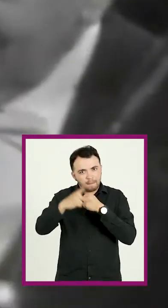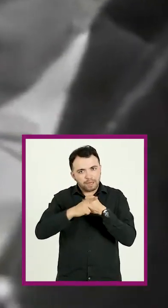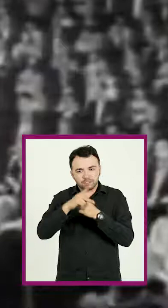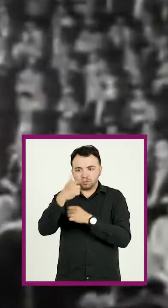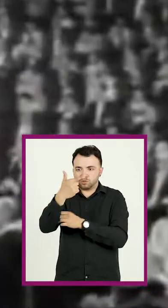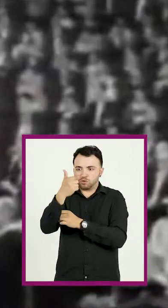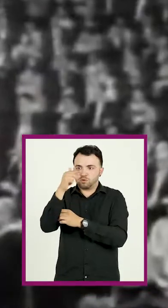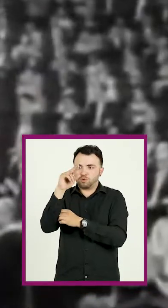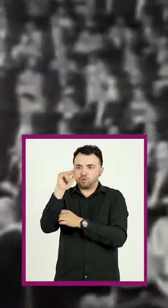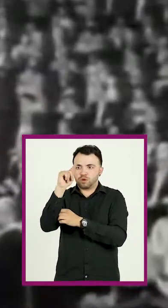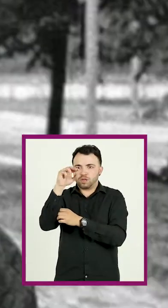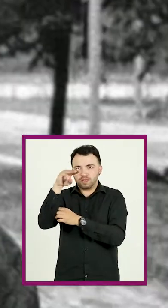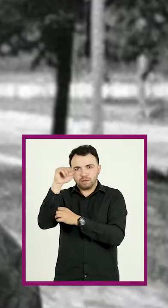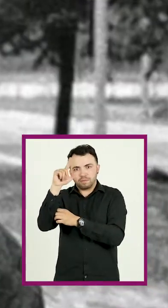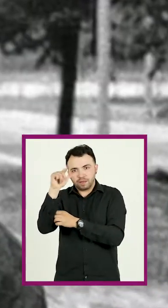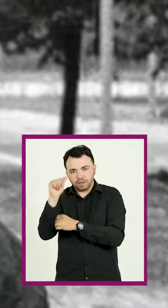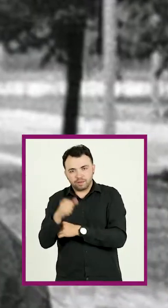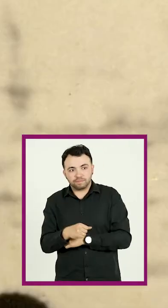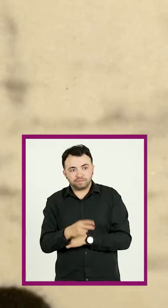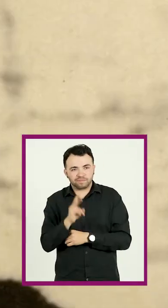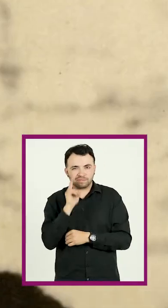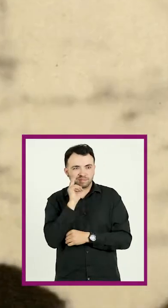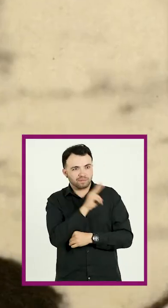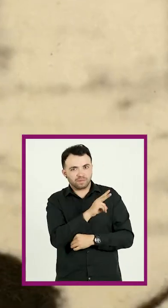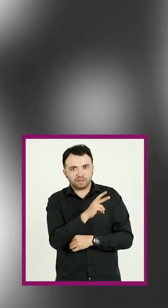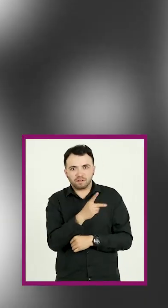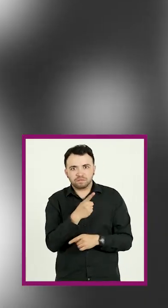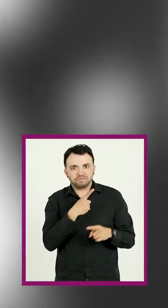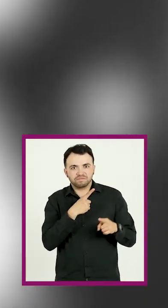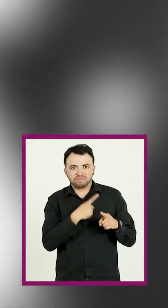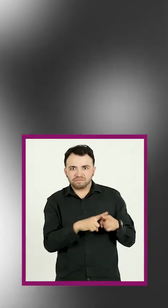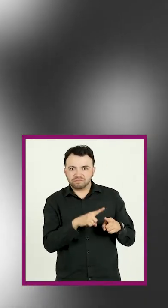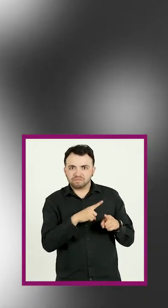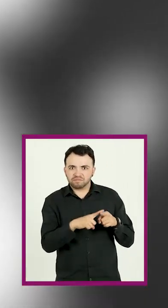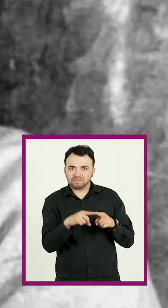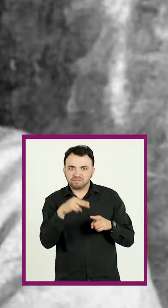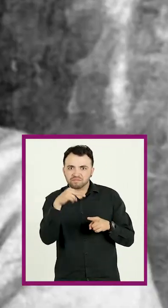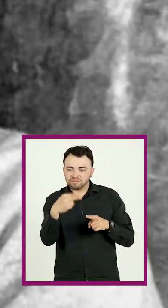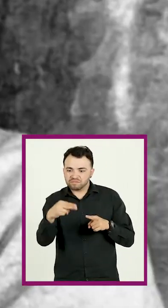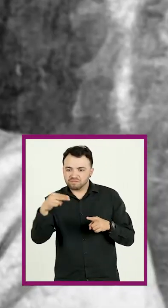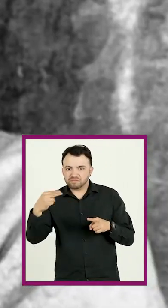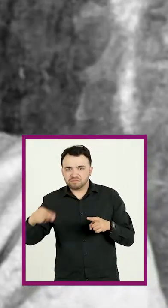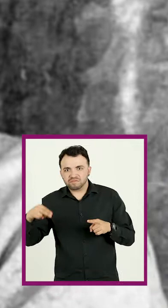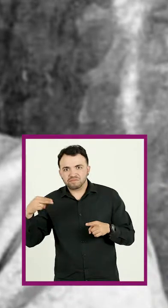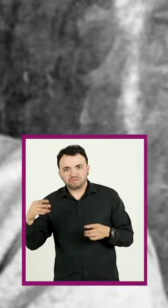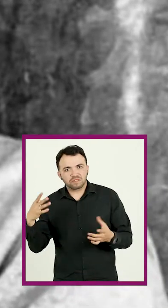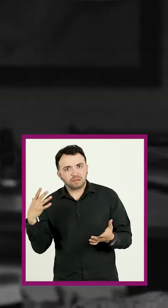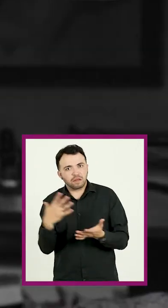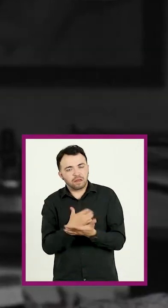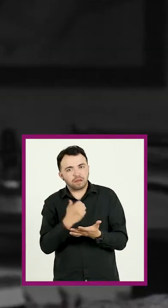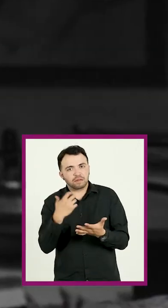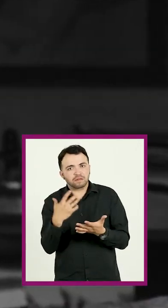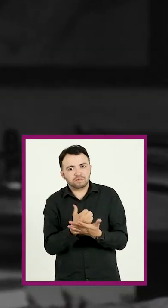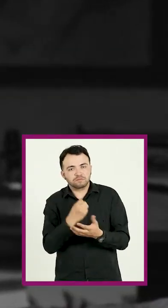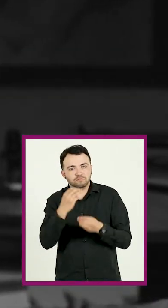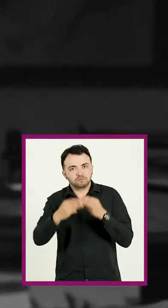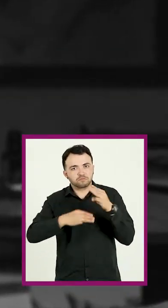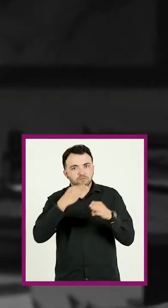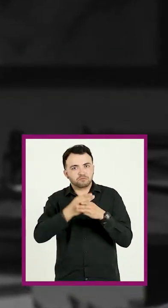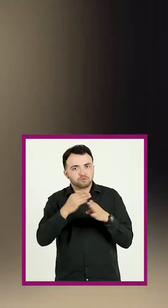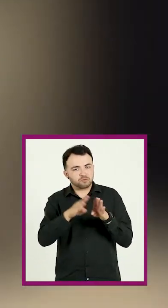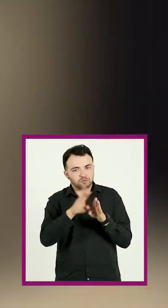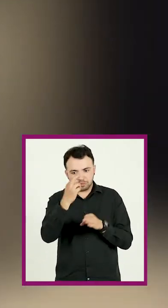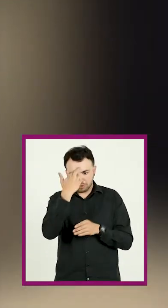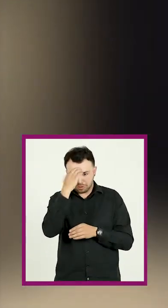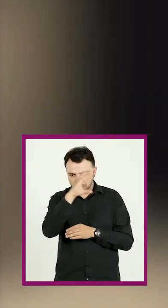del Premio Nobel, Otto René Castillo, Mario Palleras, Augusto Monterroso, Luis Cardosa y